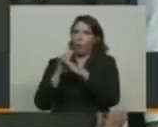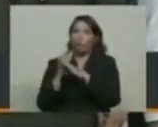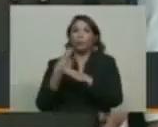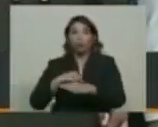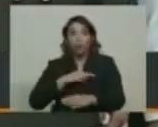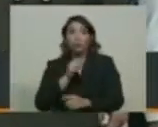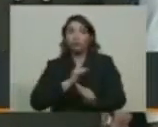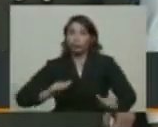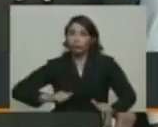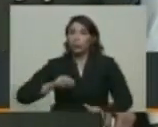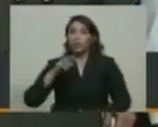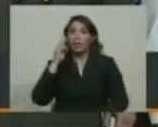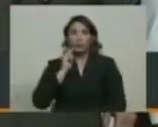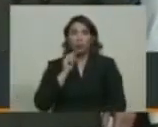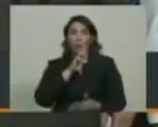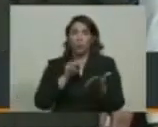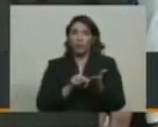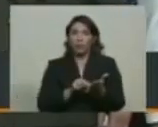Nacional Bolivariana,